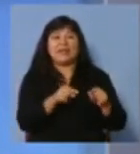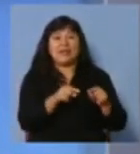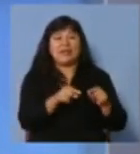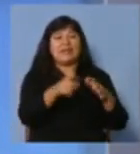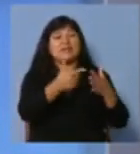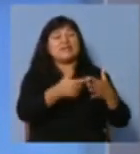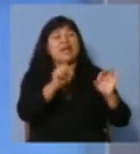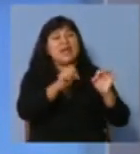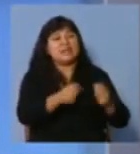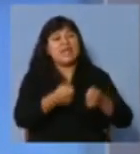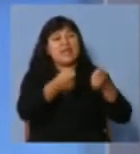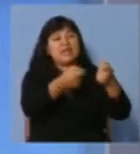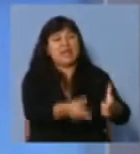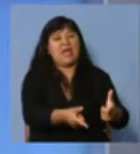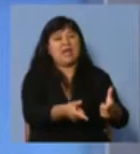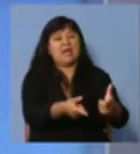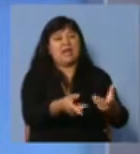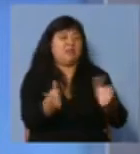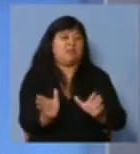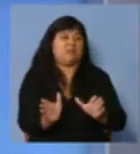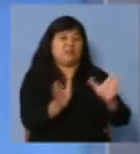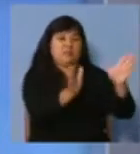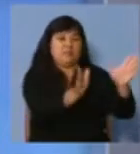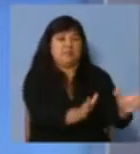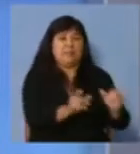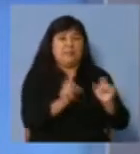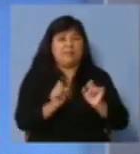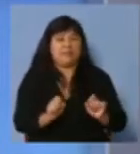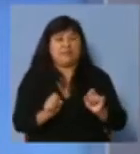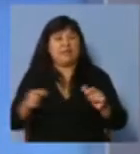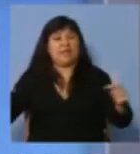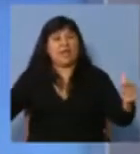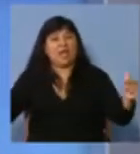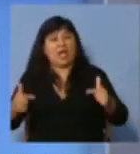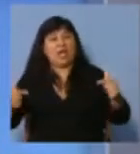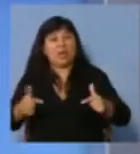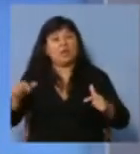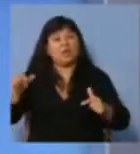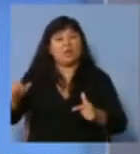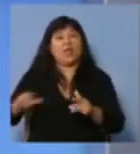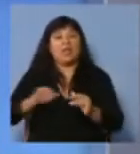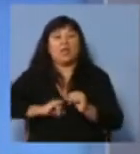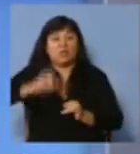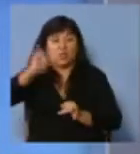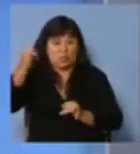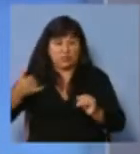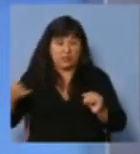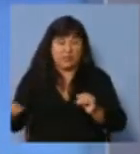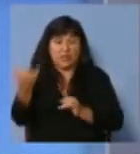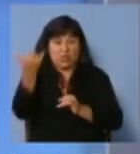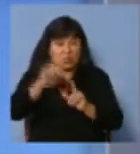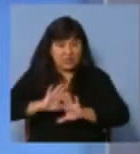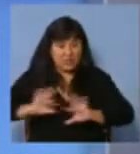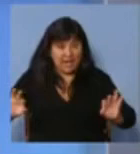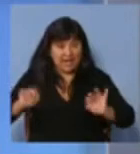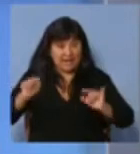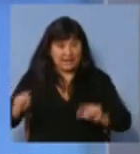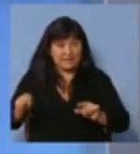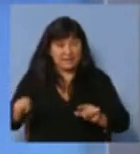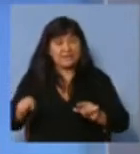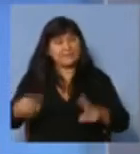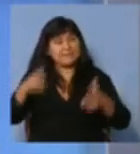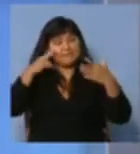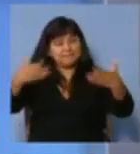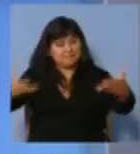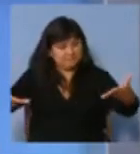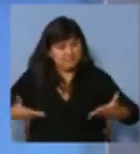sacan con la oposición de los denunciantes entonces nosotros un juez de control tenemos la obligación de analizar